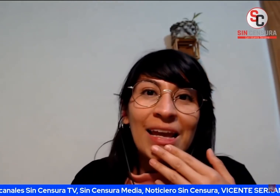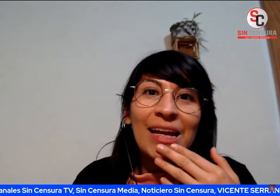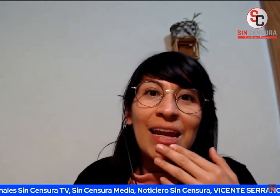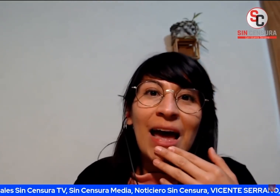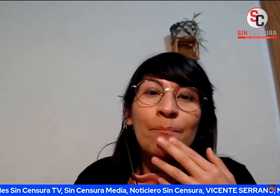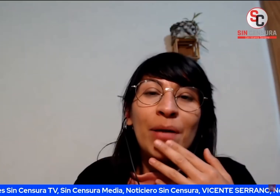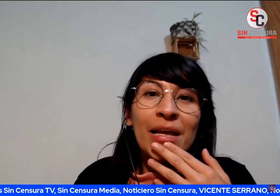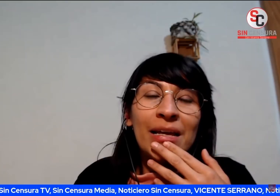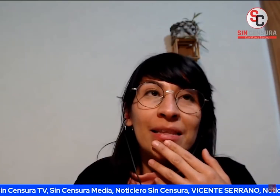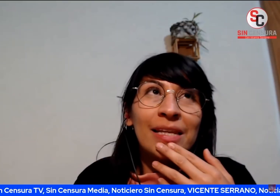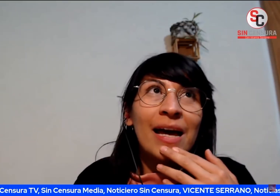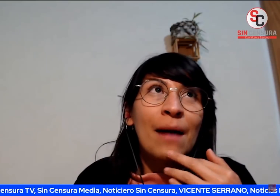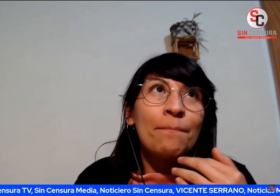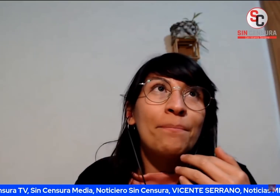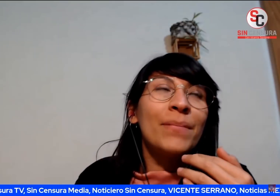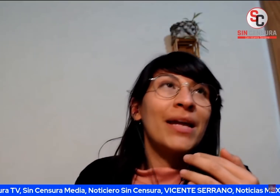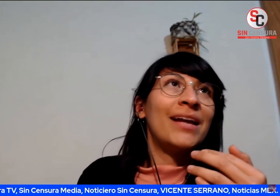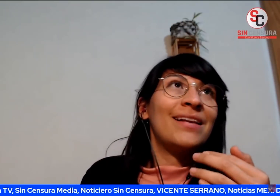impedir